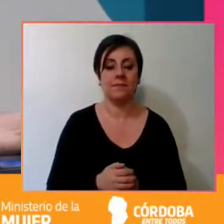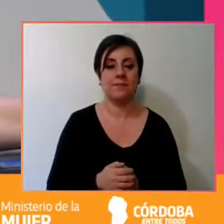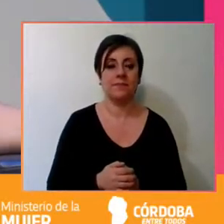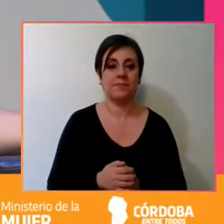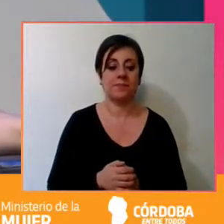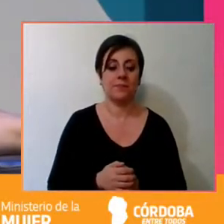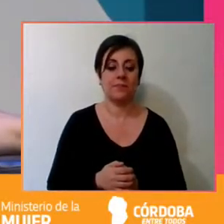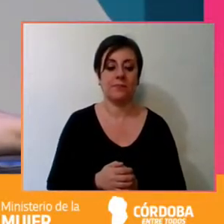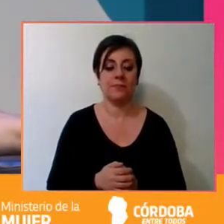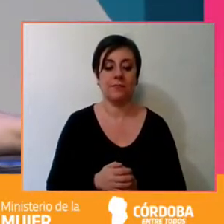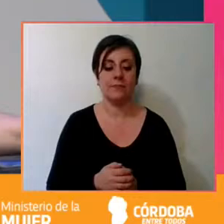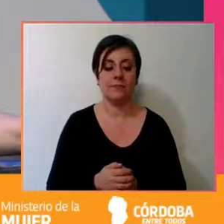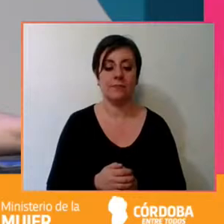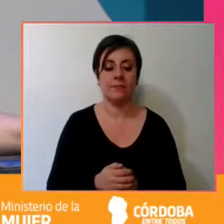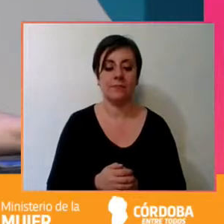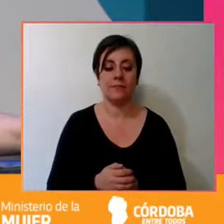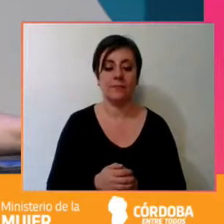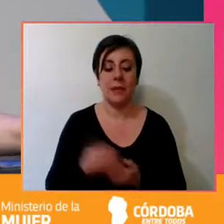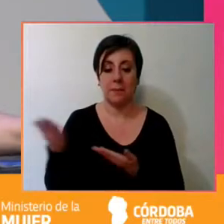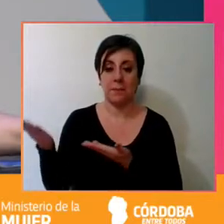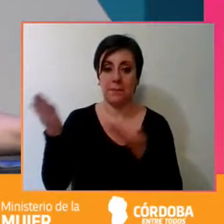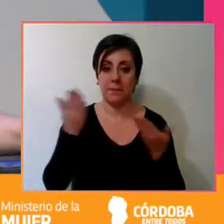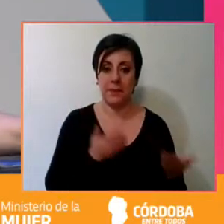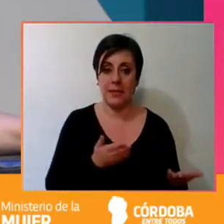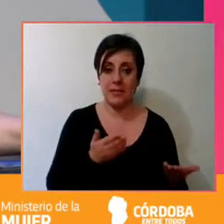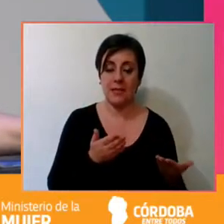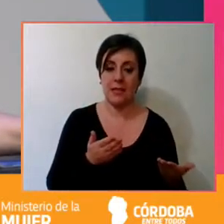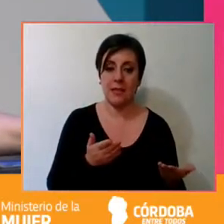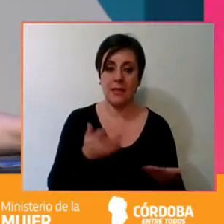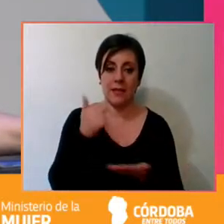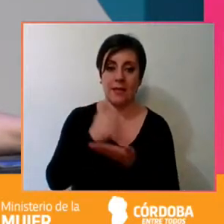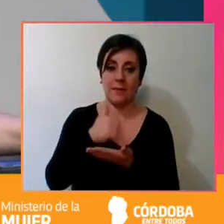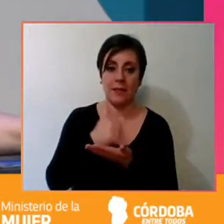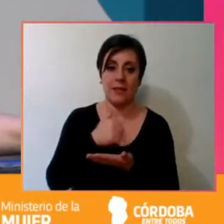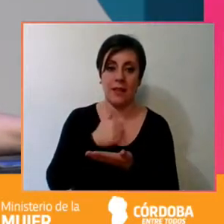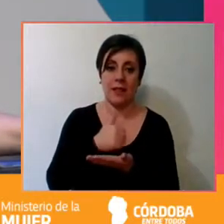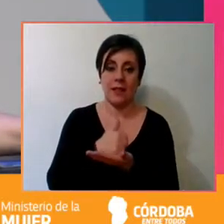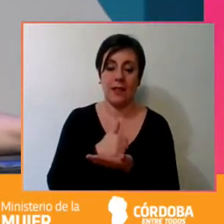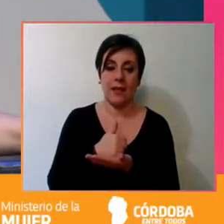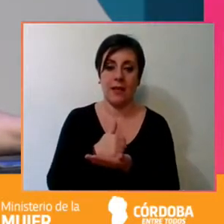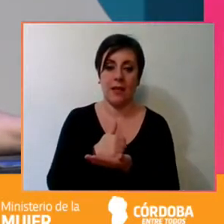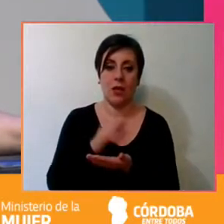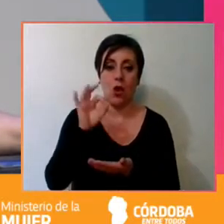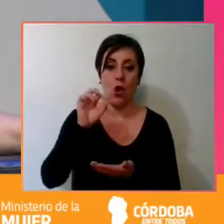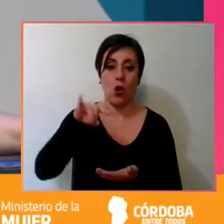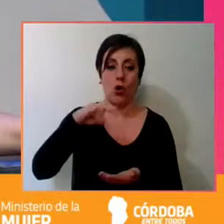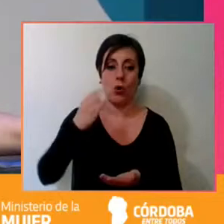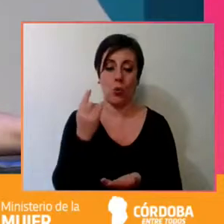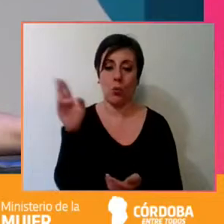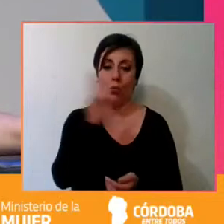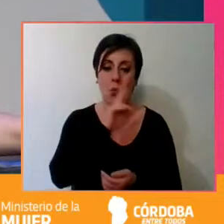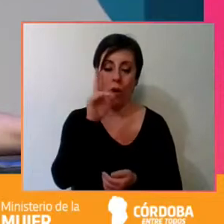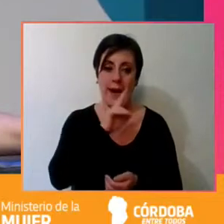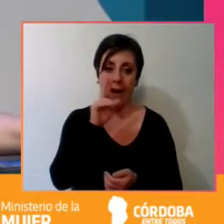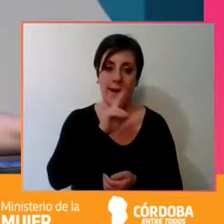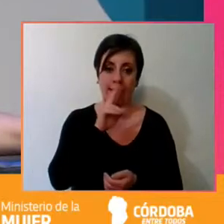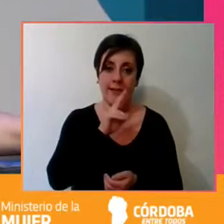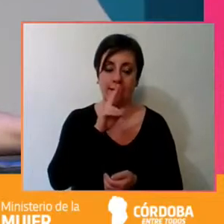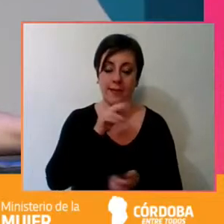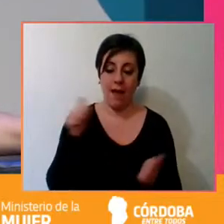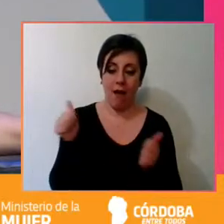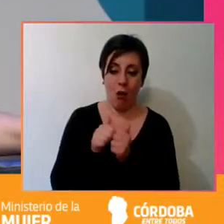a presentar ahora a la representante de ONU Mujeres. Hoy está